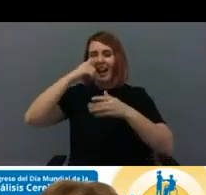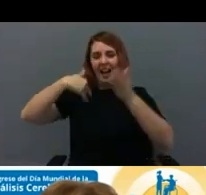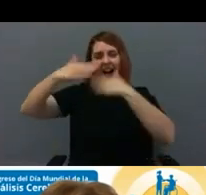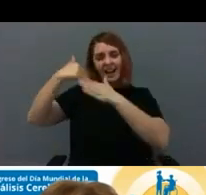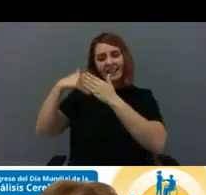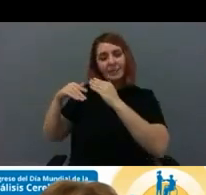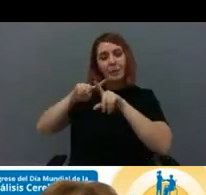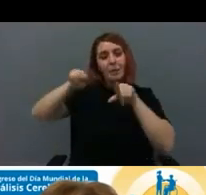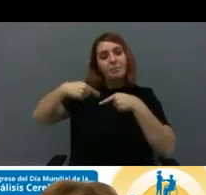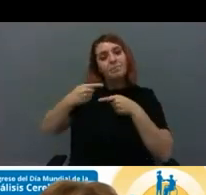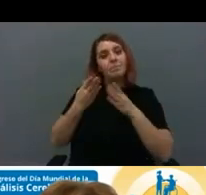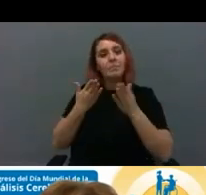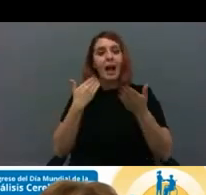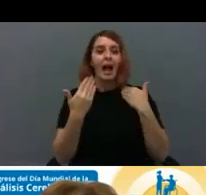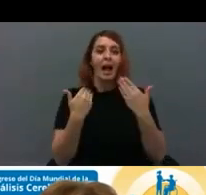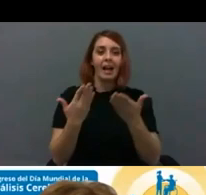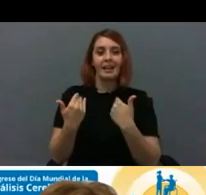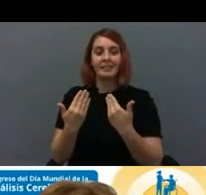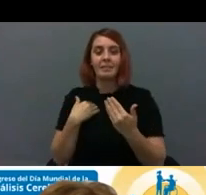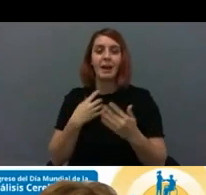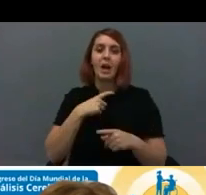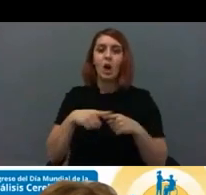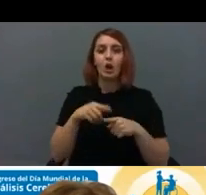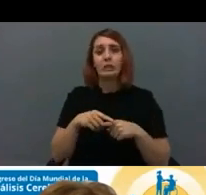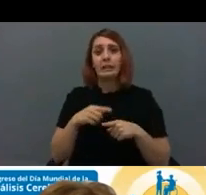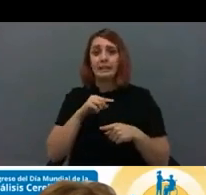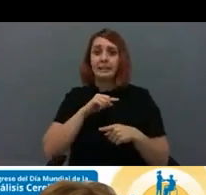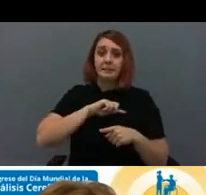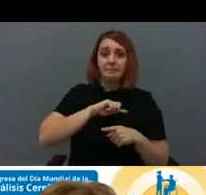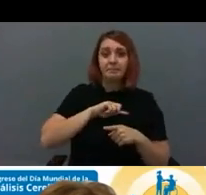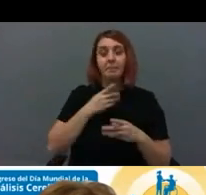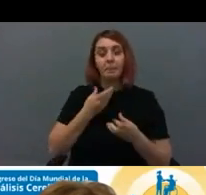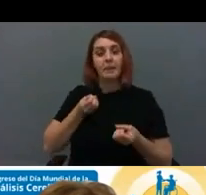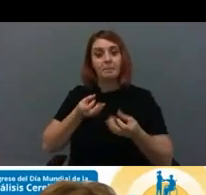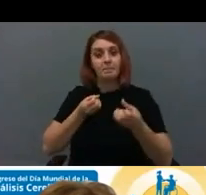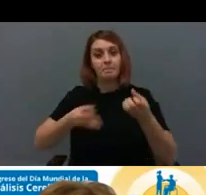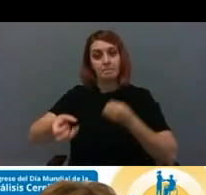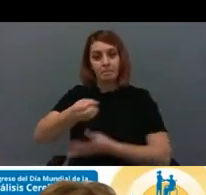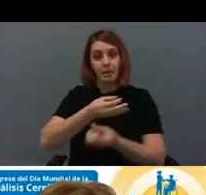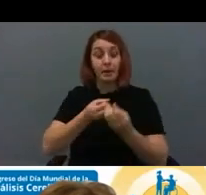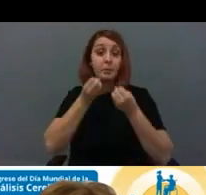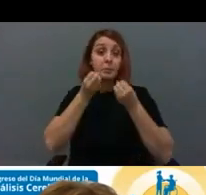conversar, poder dar traslado de vuestras inquietudes. Y bueno, pues